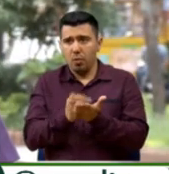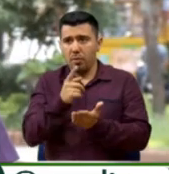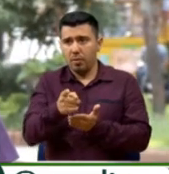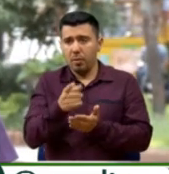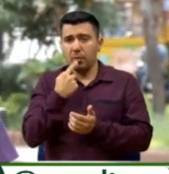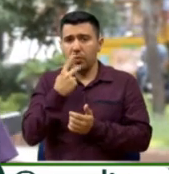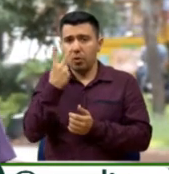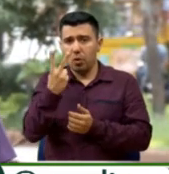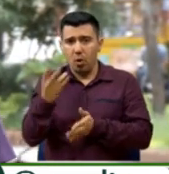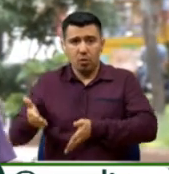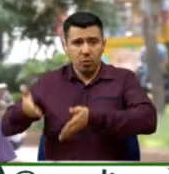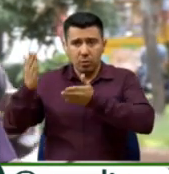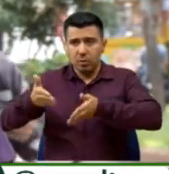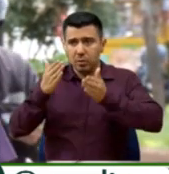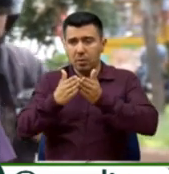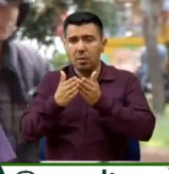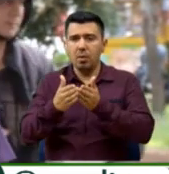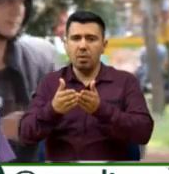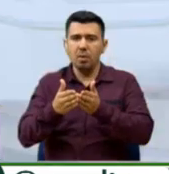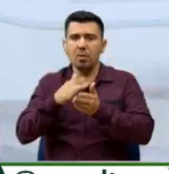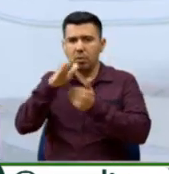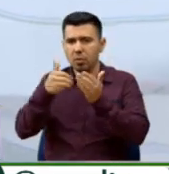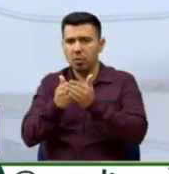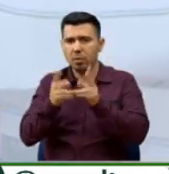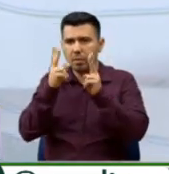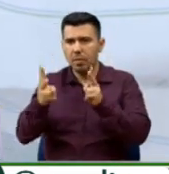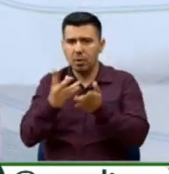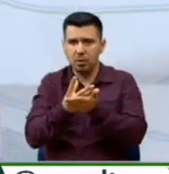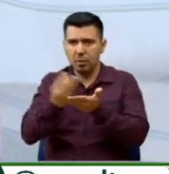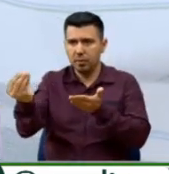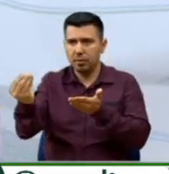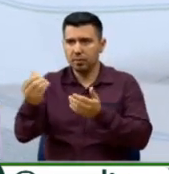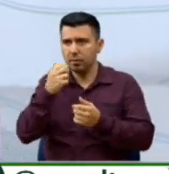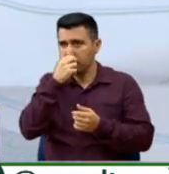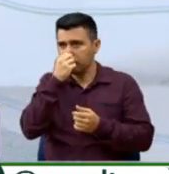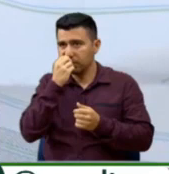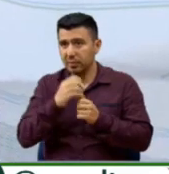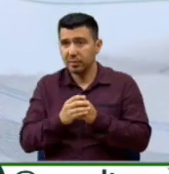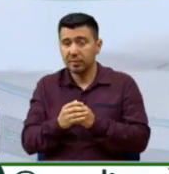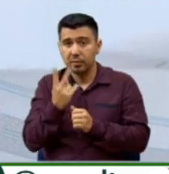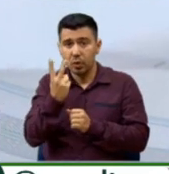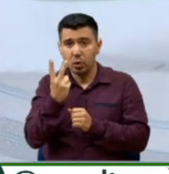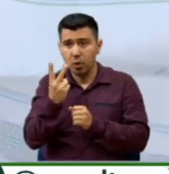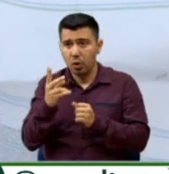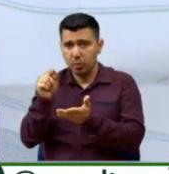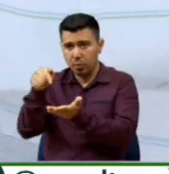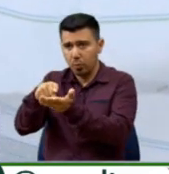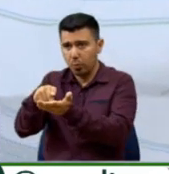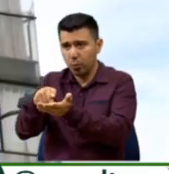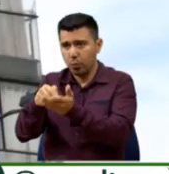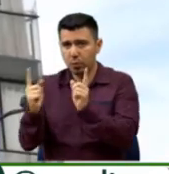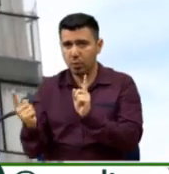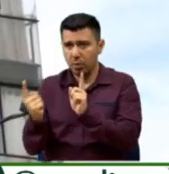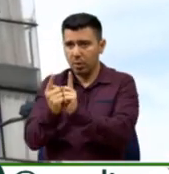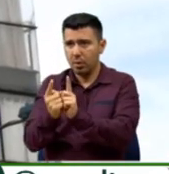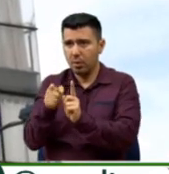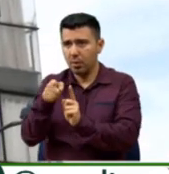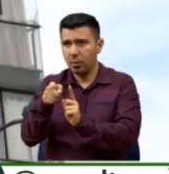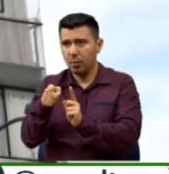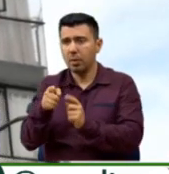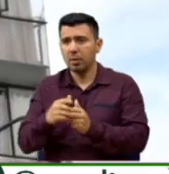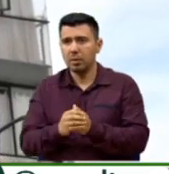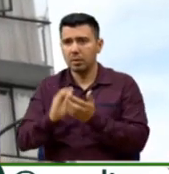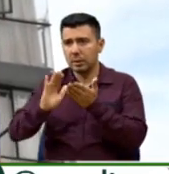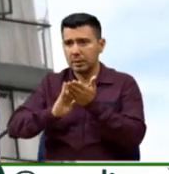serán evacuados para evitar inconvenientes. Dos puntos de concentración fueron acondicionados para la evacuación de